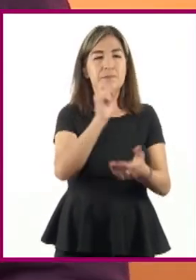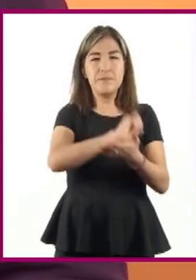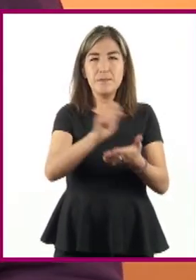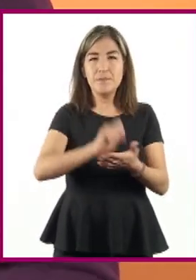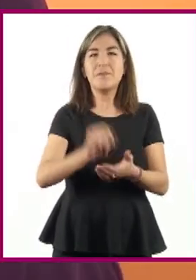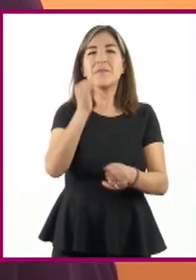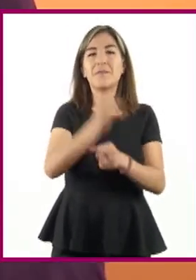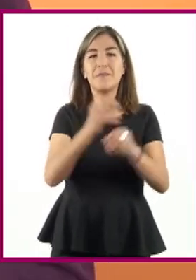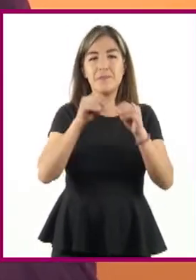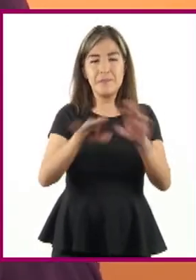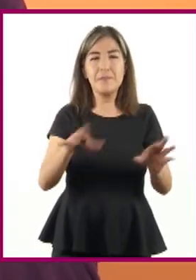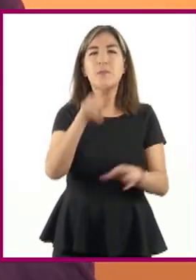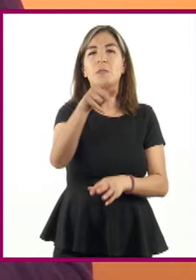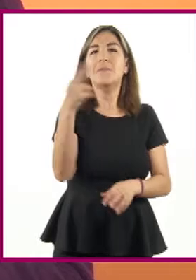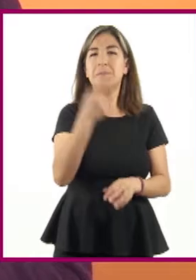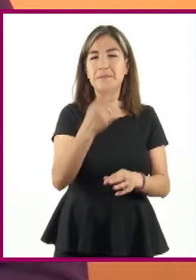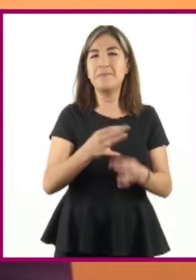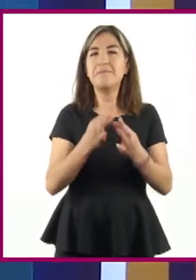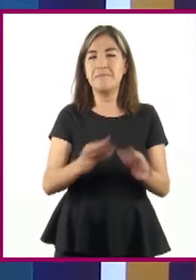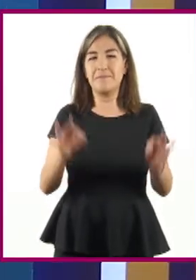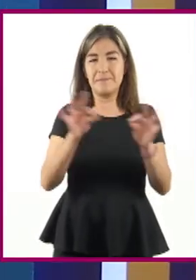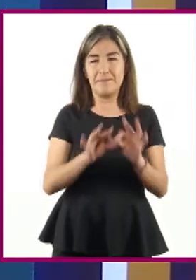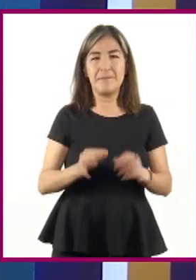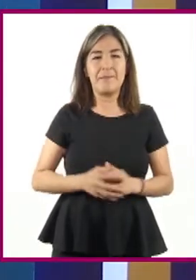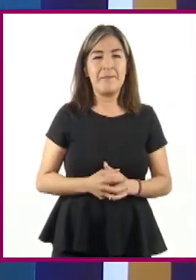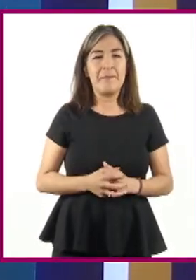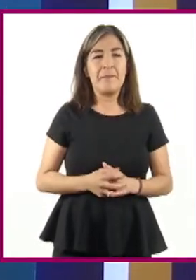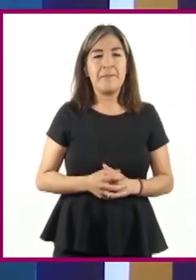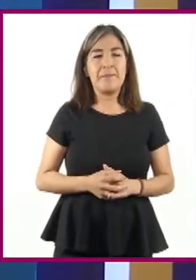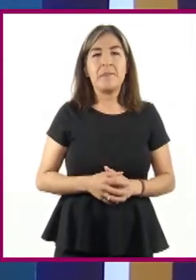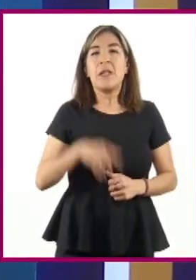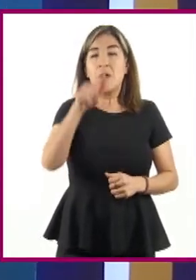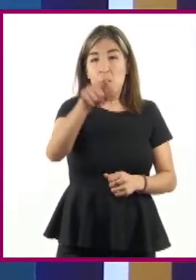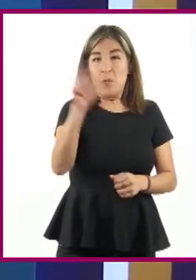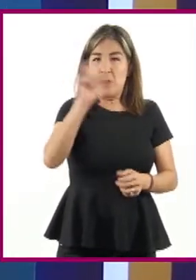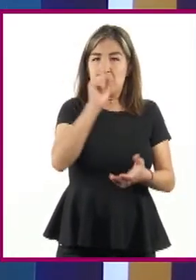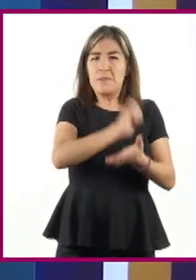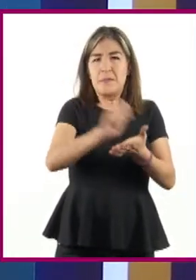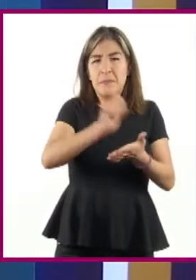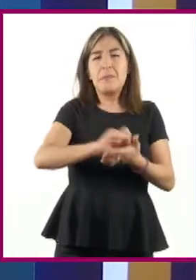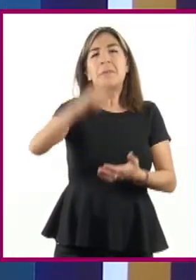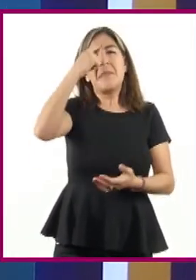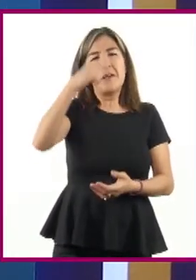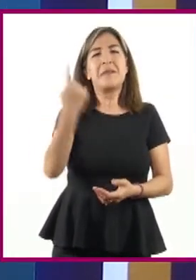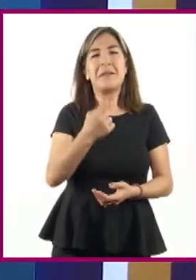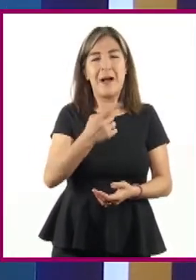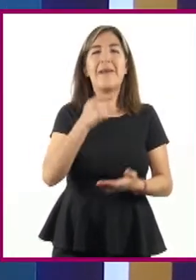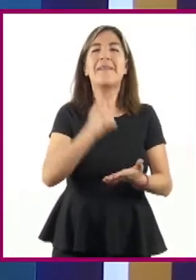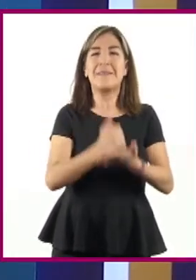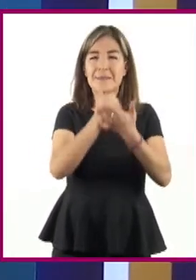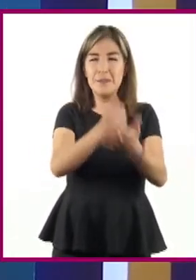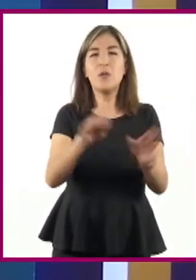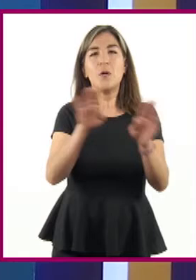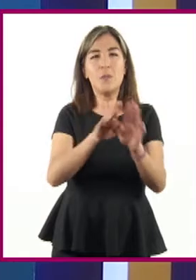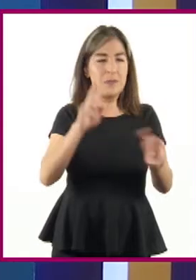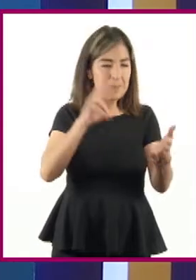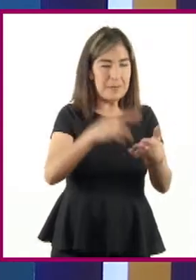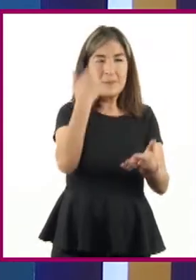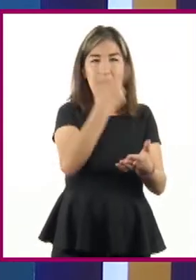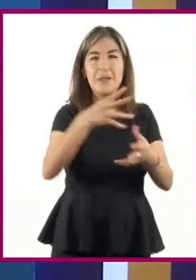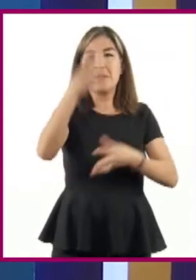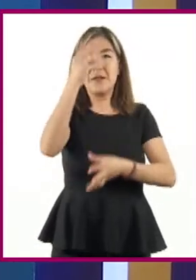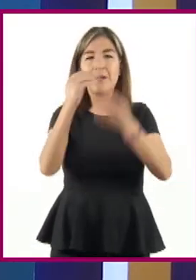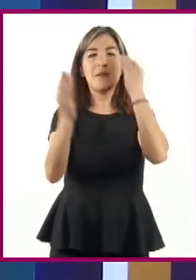o definiciones que consideren relevantes. El hacer anotaciones les ayudará a reflexionar y analizar el contenido que